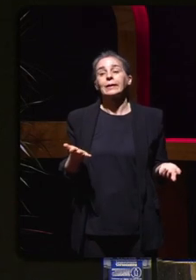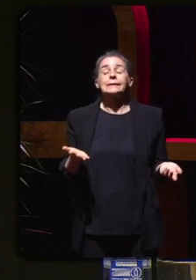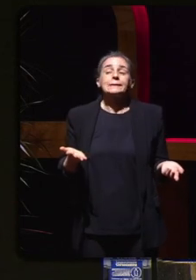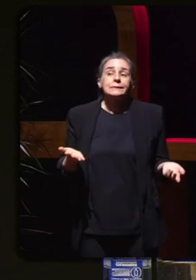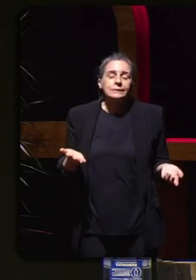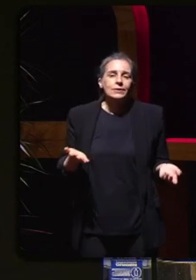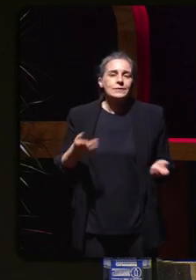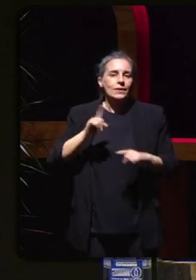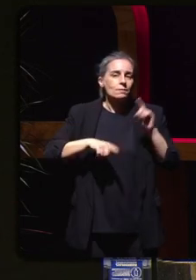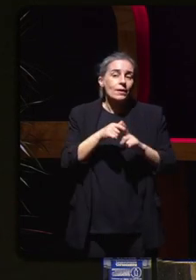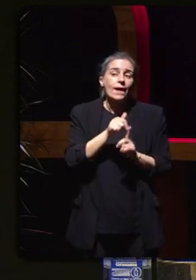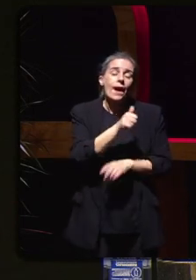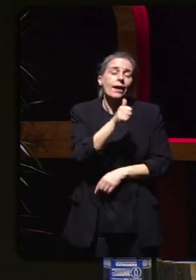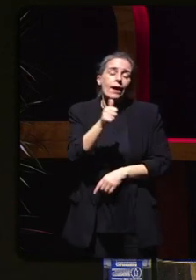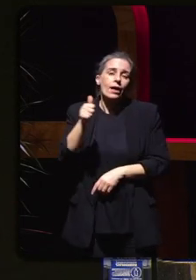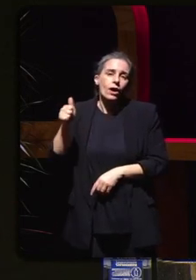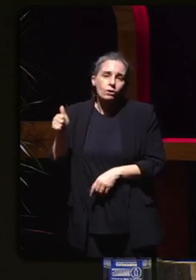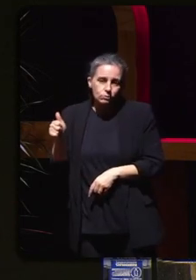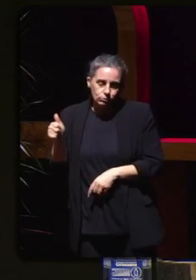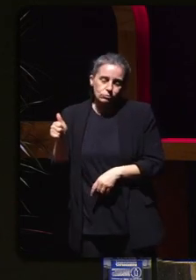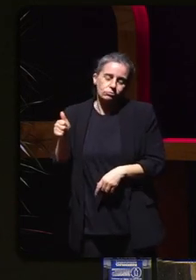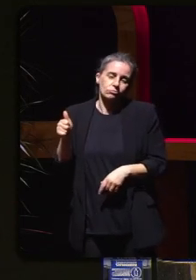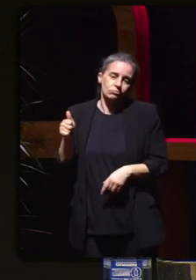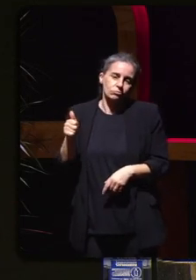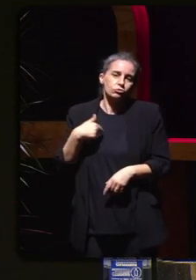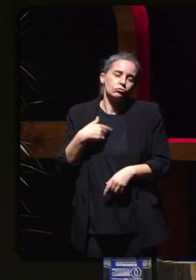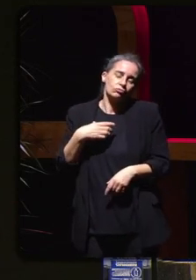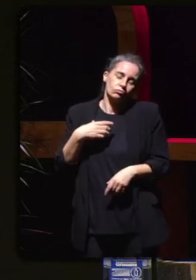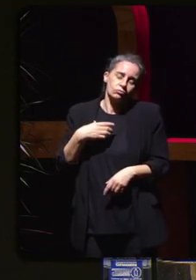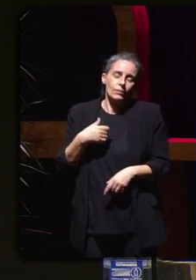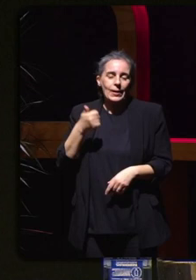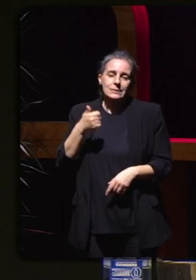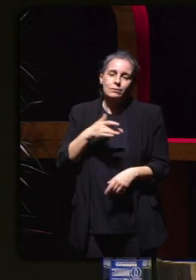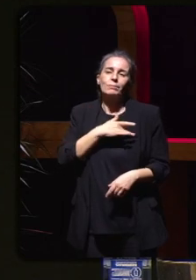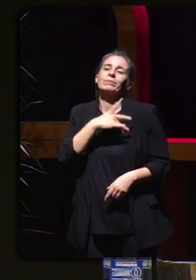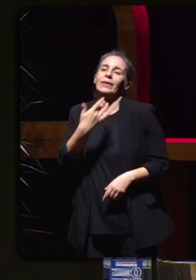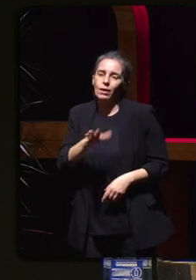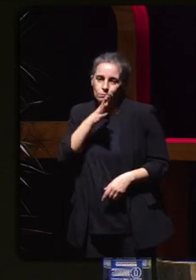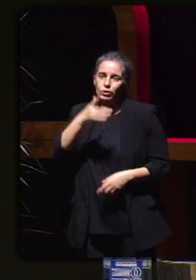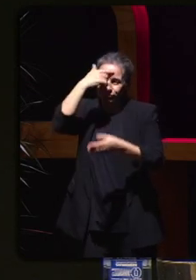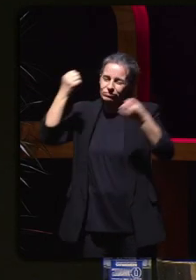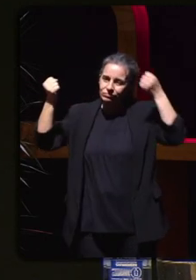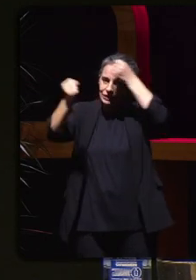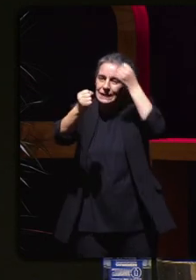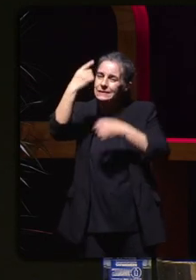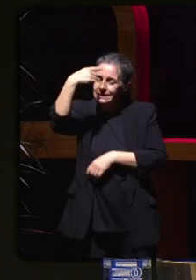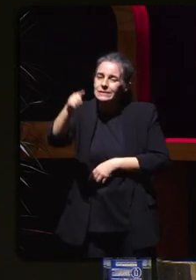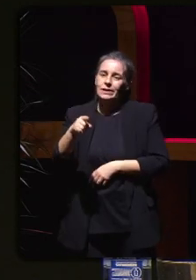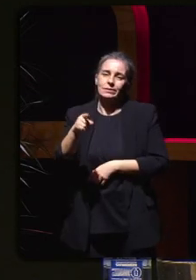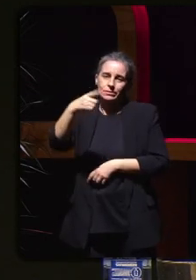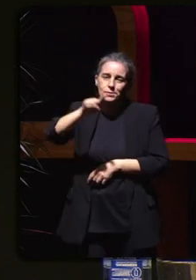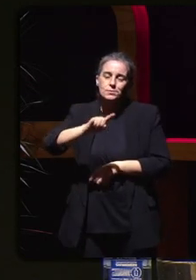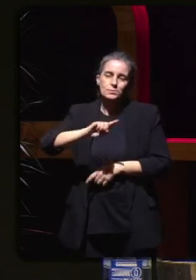un poco más sereno o menos implacable que el de otras personas que creen que